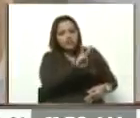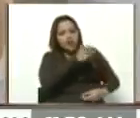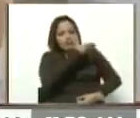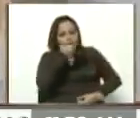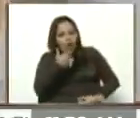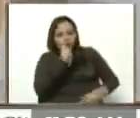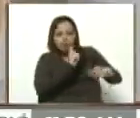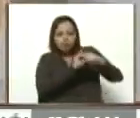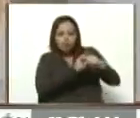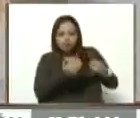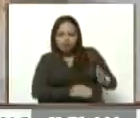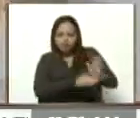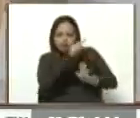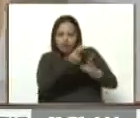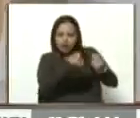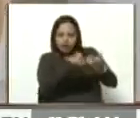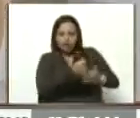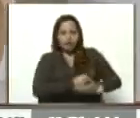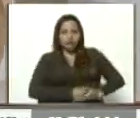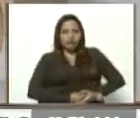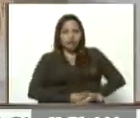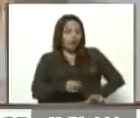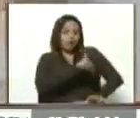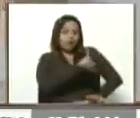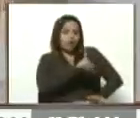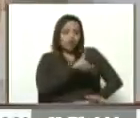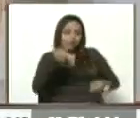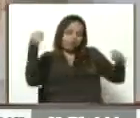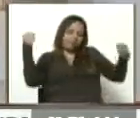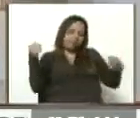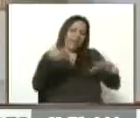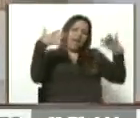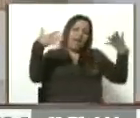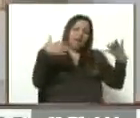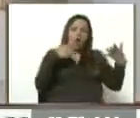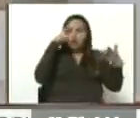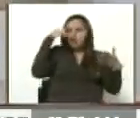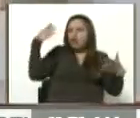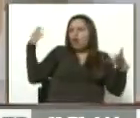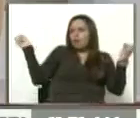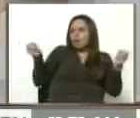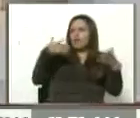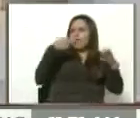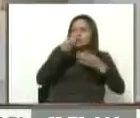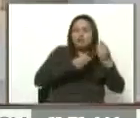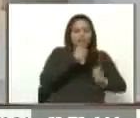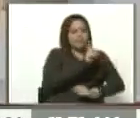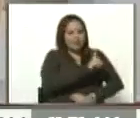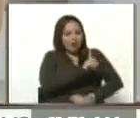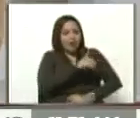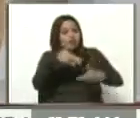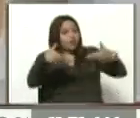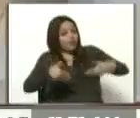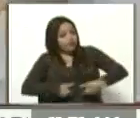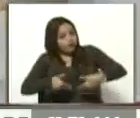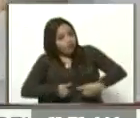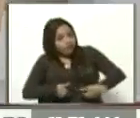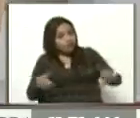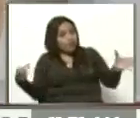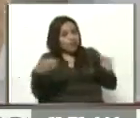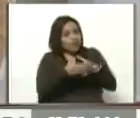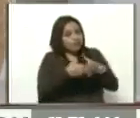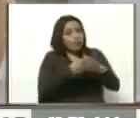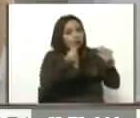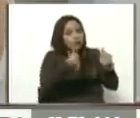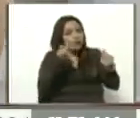desenvolvimiento económico, que no es producto ni obra del Señor, de la gracia del Señor, es producto de un esfuerzo y de un equipo económico